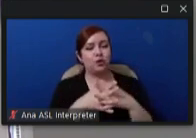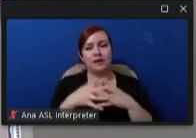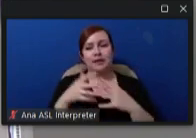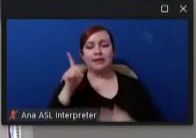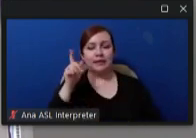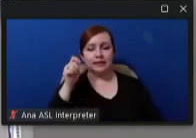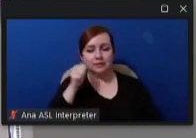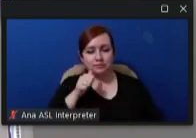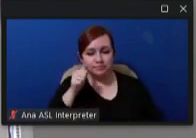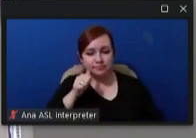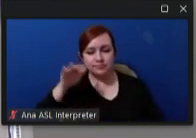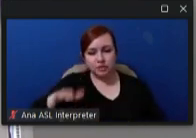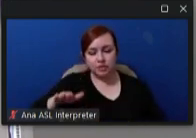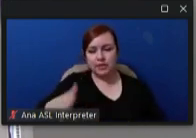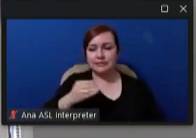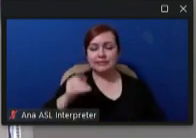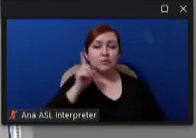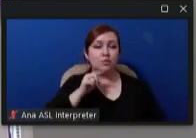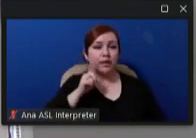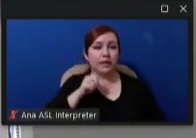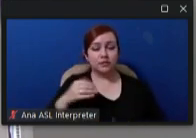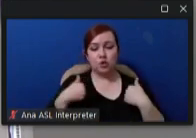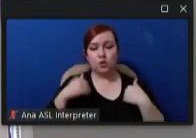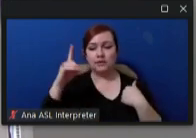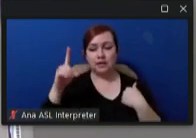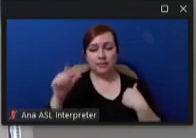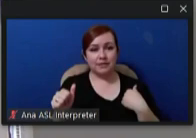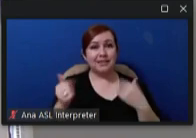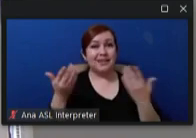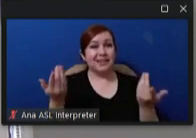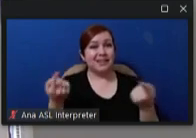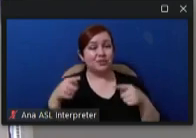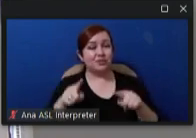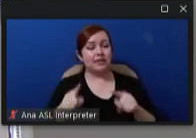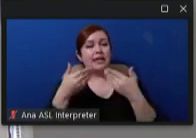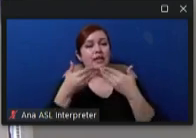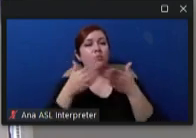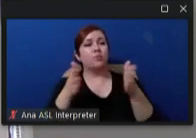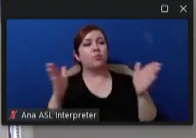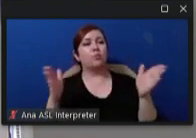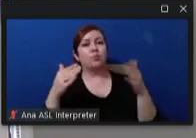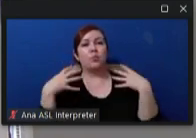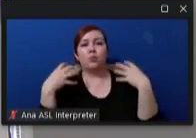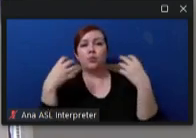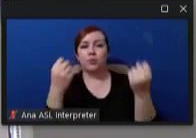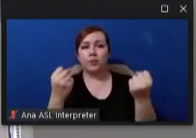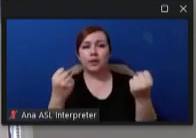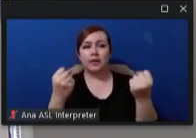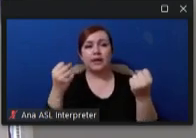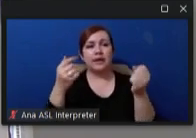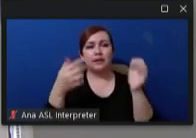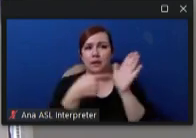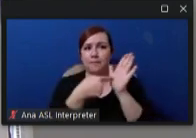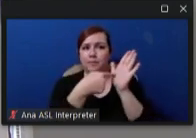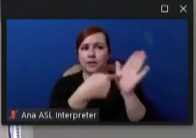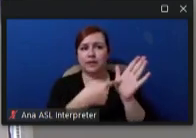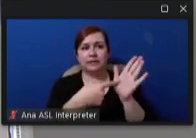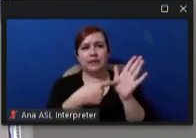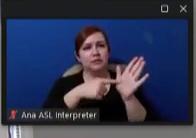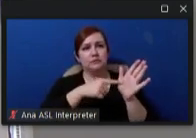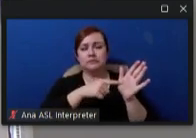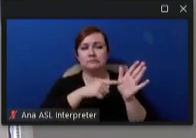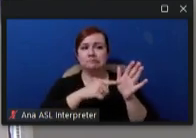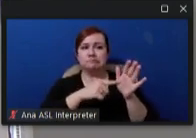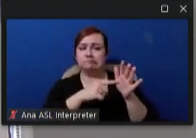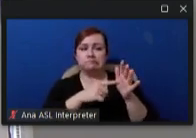discapacidad, tanto en el sistema de salud público como en el privado. Esta carencia presenta un desafío crítico que